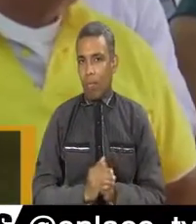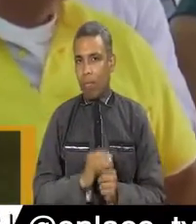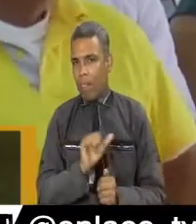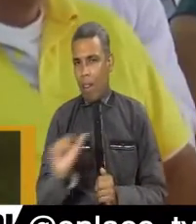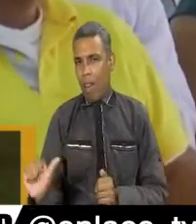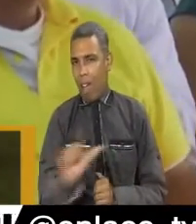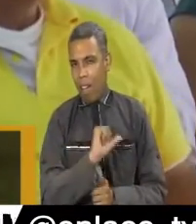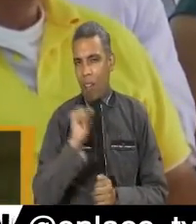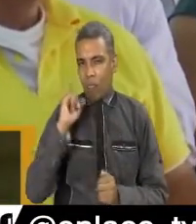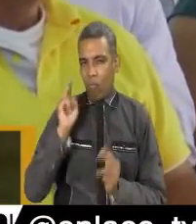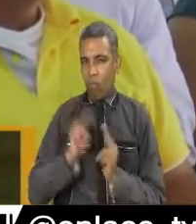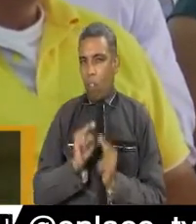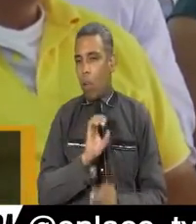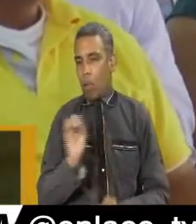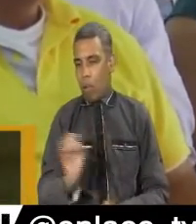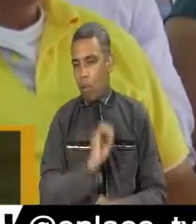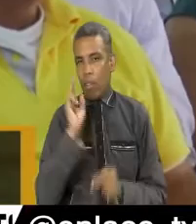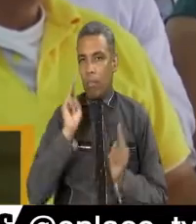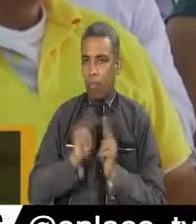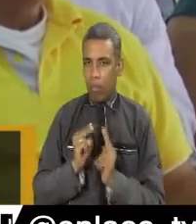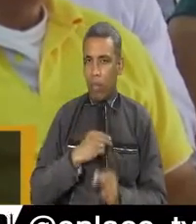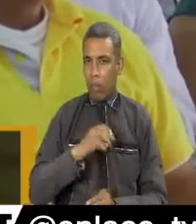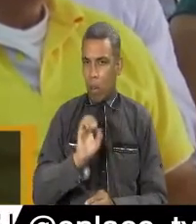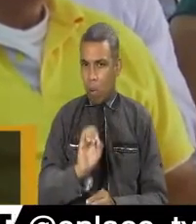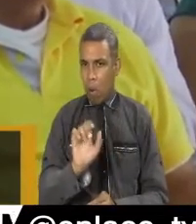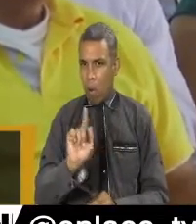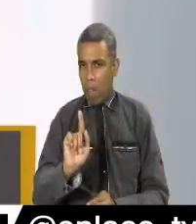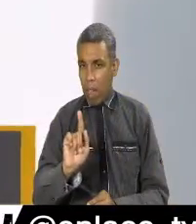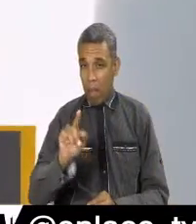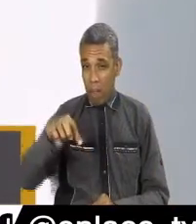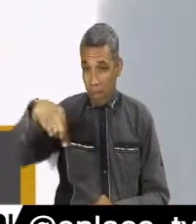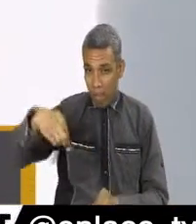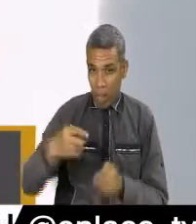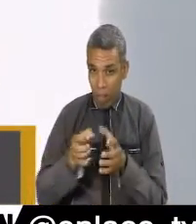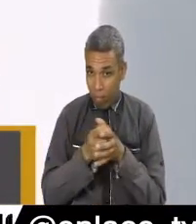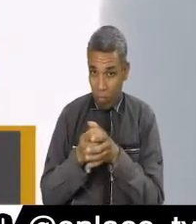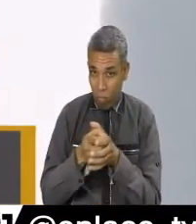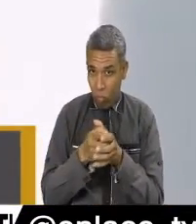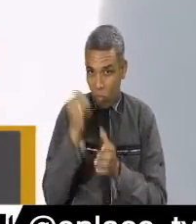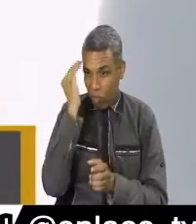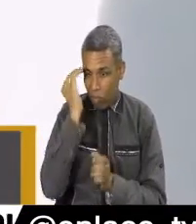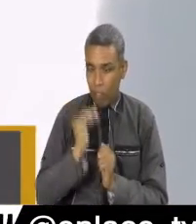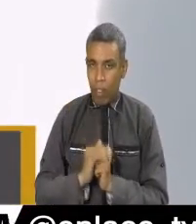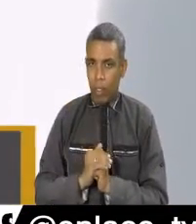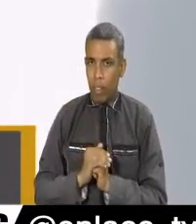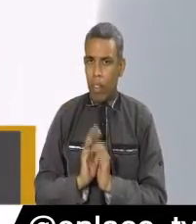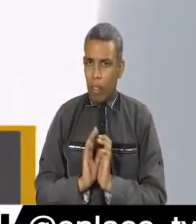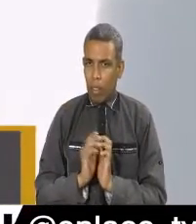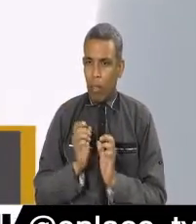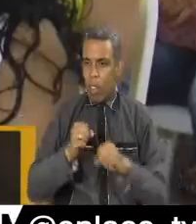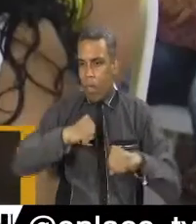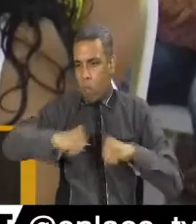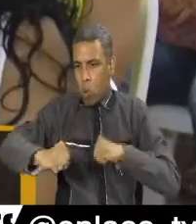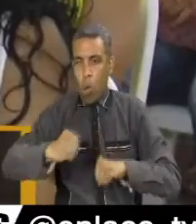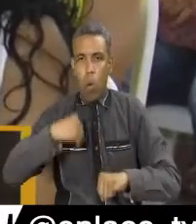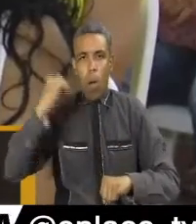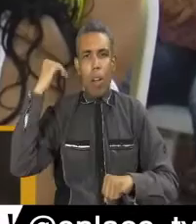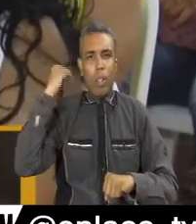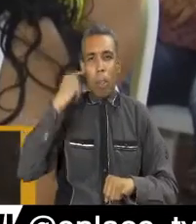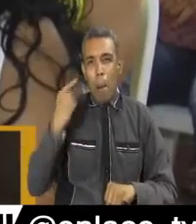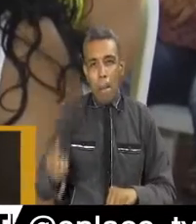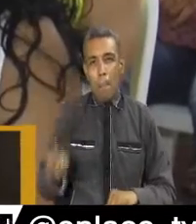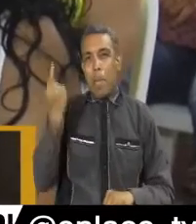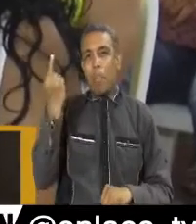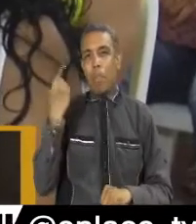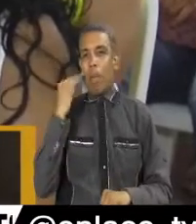la organización, que es una organización de base y a la vez es una propuesta de movimiento de mujeres, que